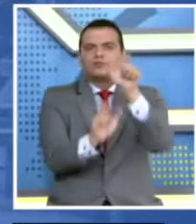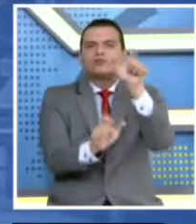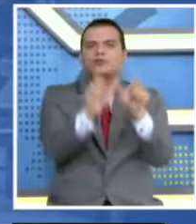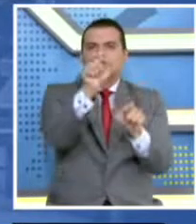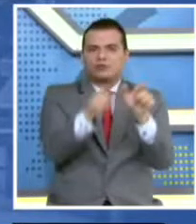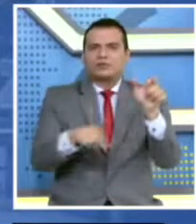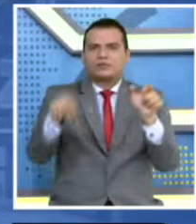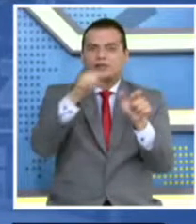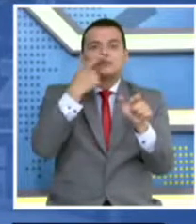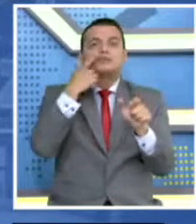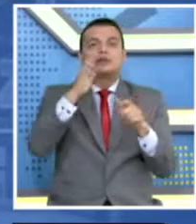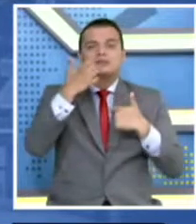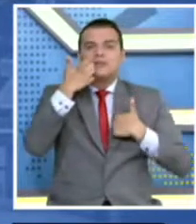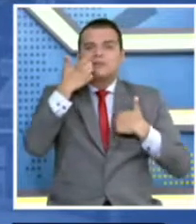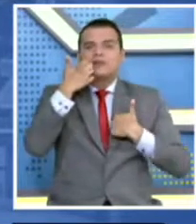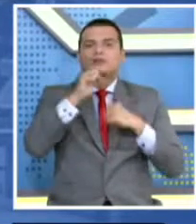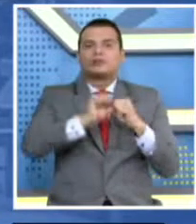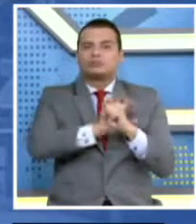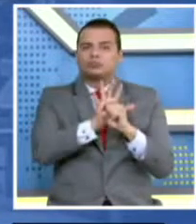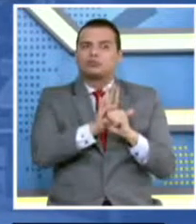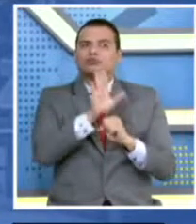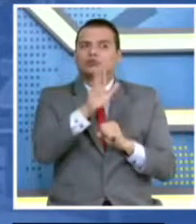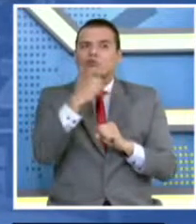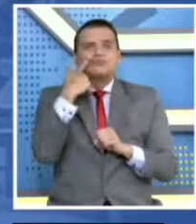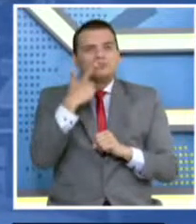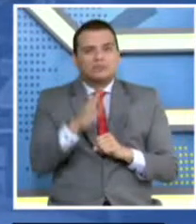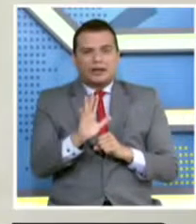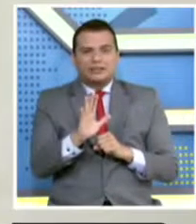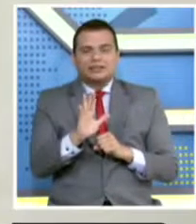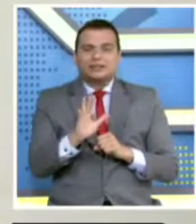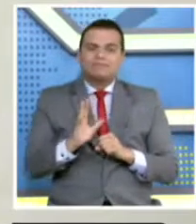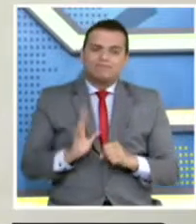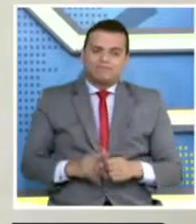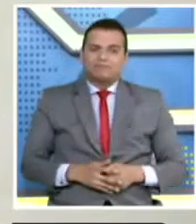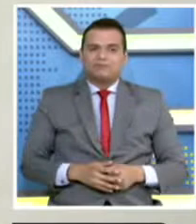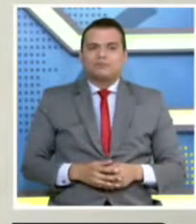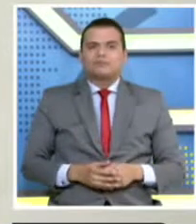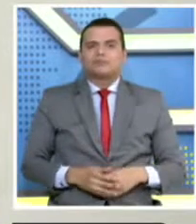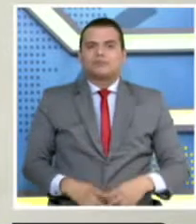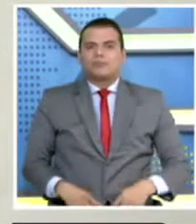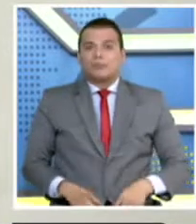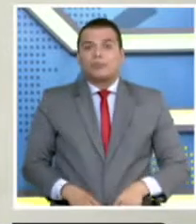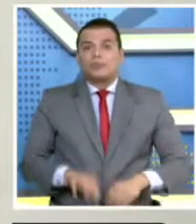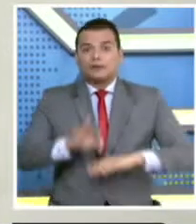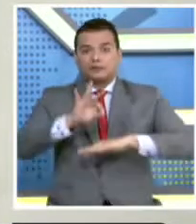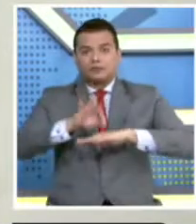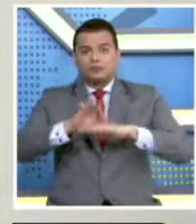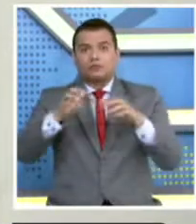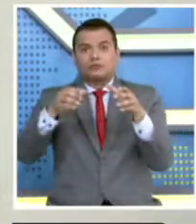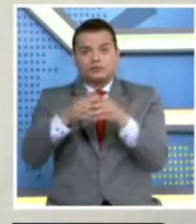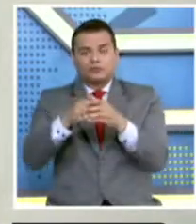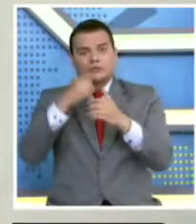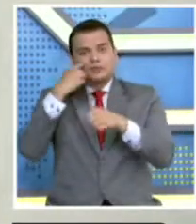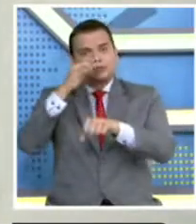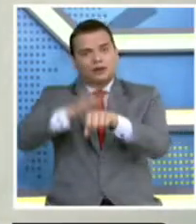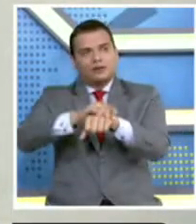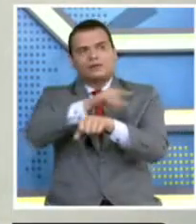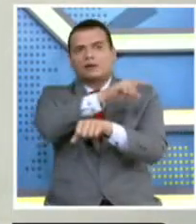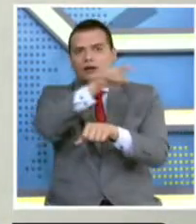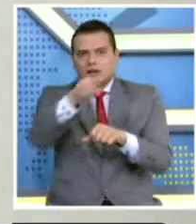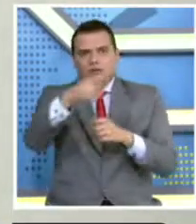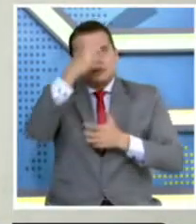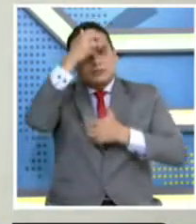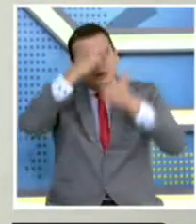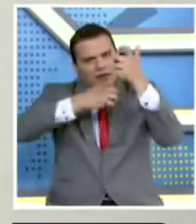tenían sintomatología relacionada con el COVID-19. Con anterioridad, la Fundación había solicitado tamizaje para los privados